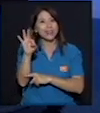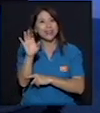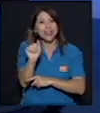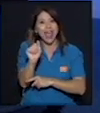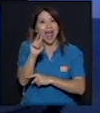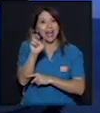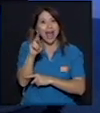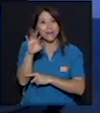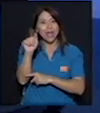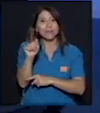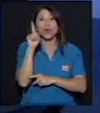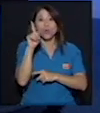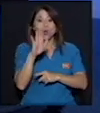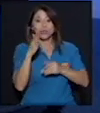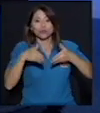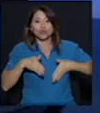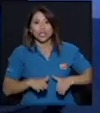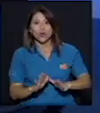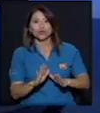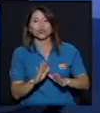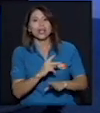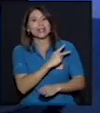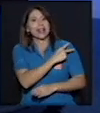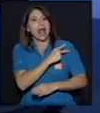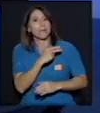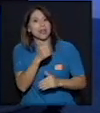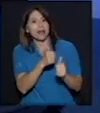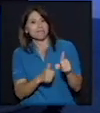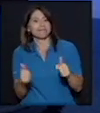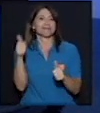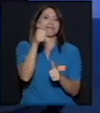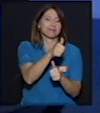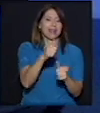de los ejércitos del gran sherif de la Meca,